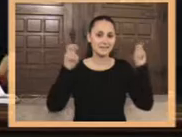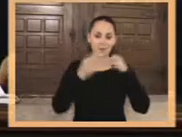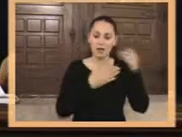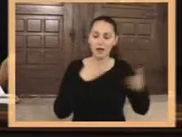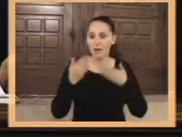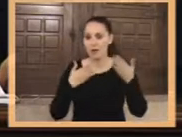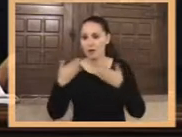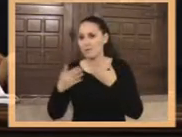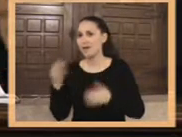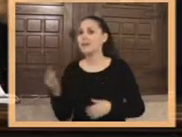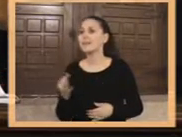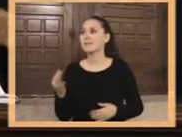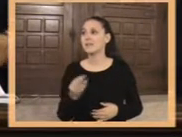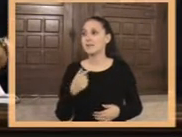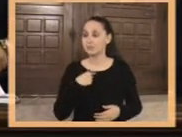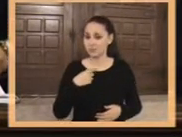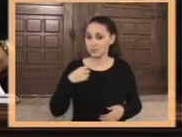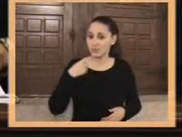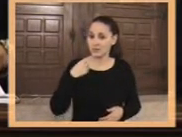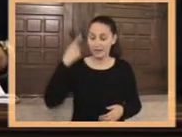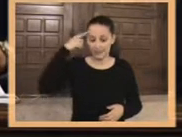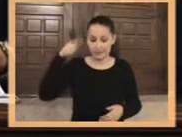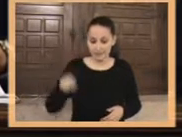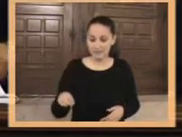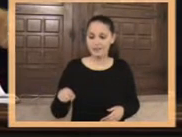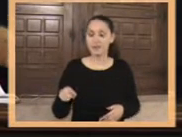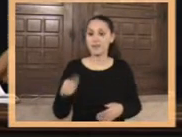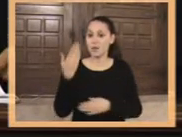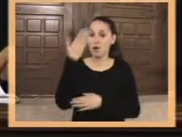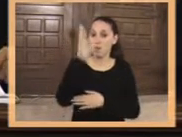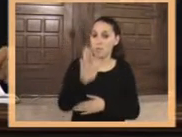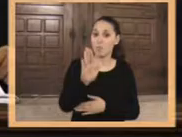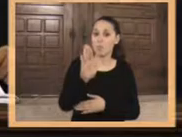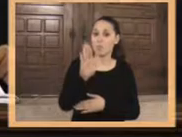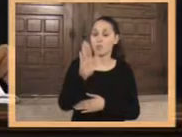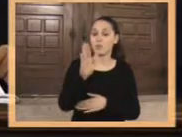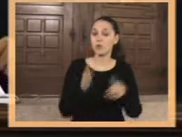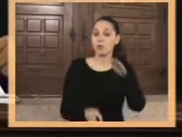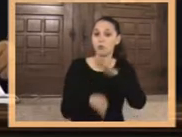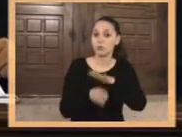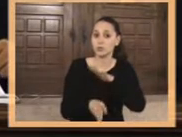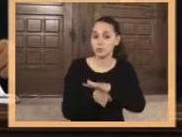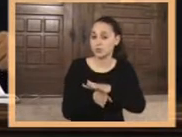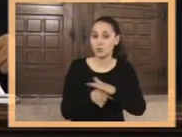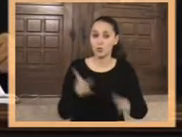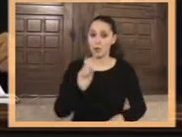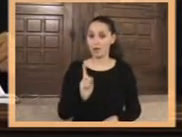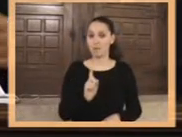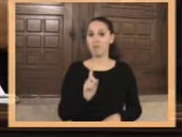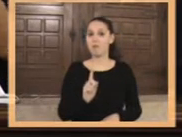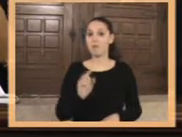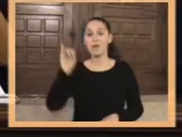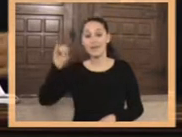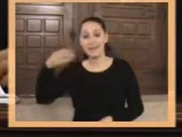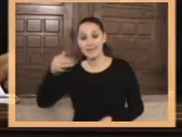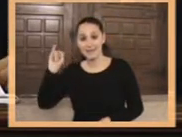va a salir adelante, pero esto no va a salir adelante. Vamos a seguir cobrando el IBI, los ayuntamientos, con seguridad.